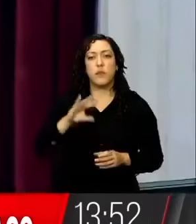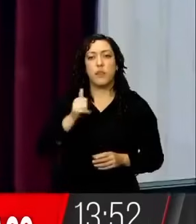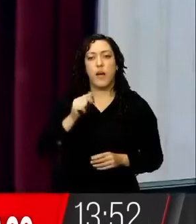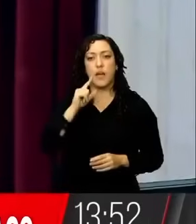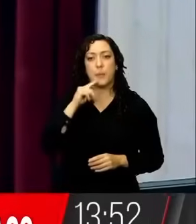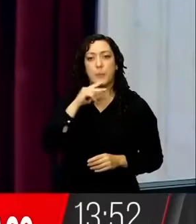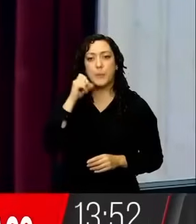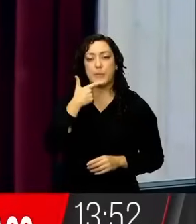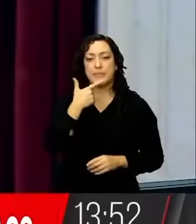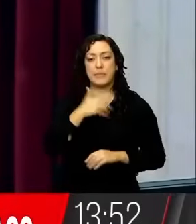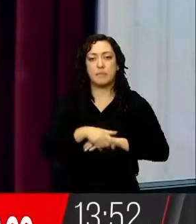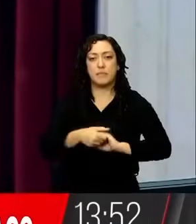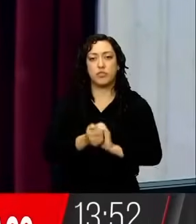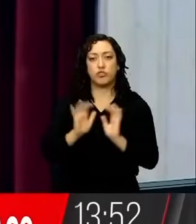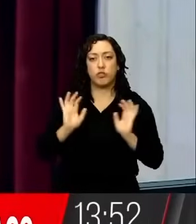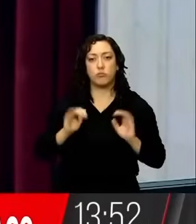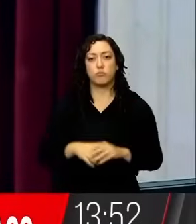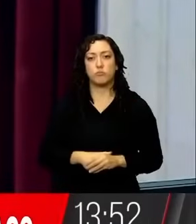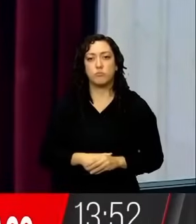Daives, diputado Daives, abstención.